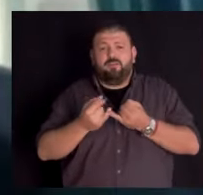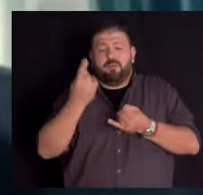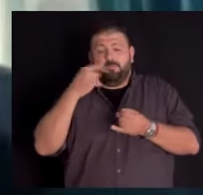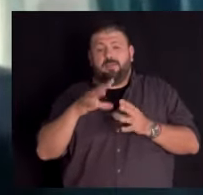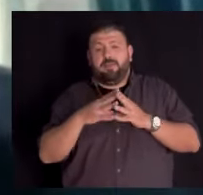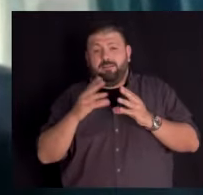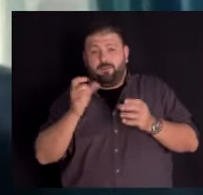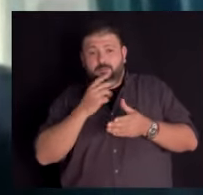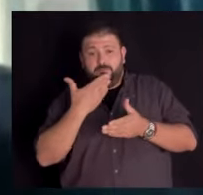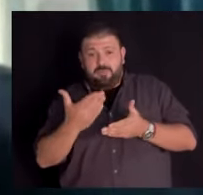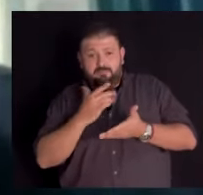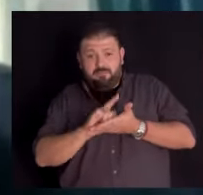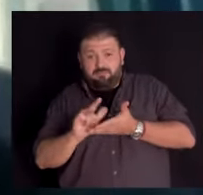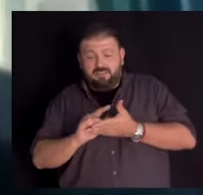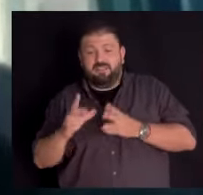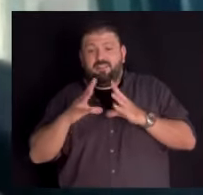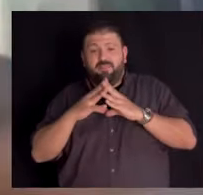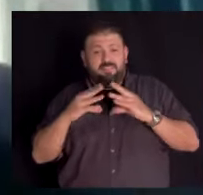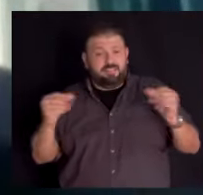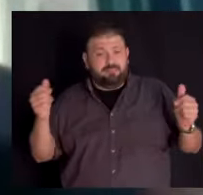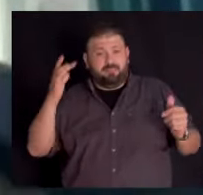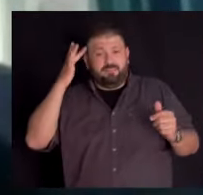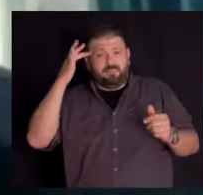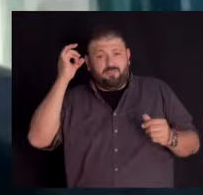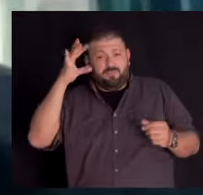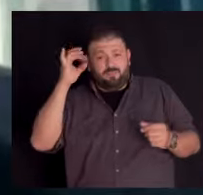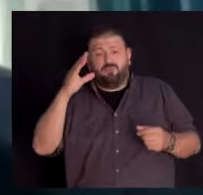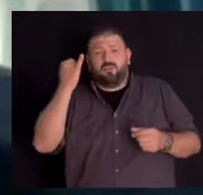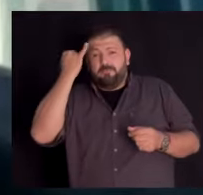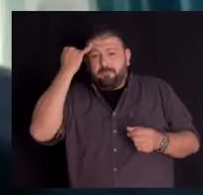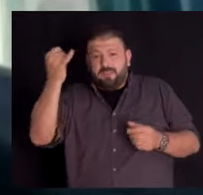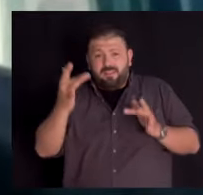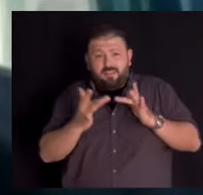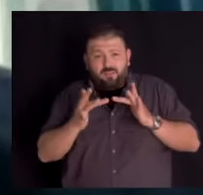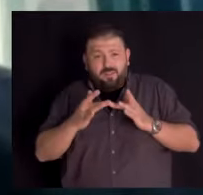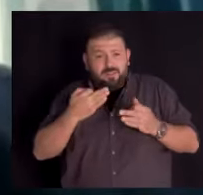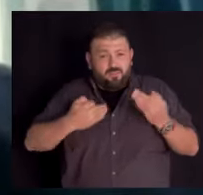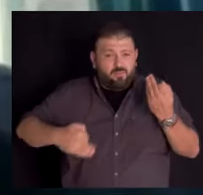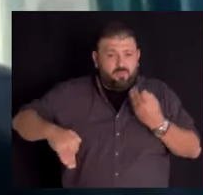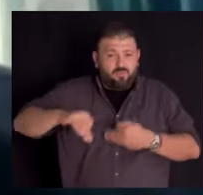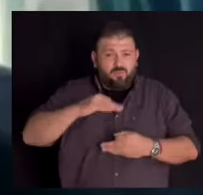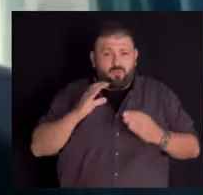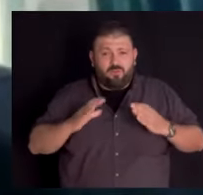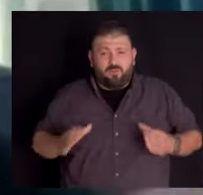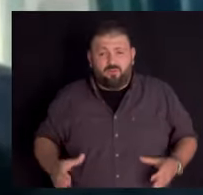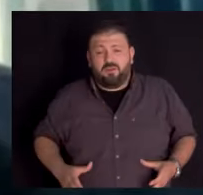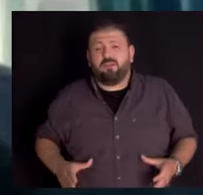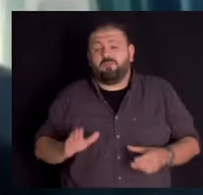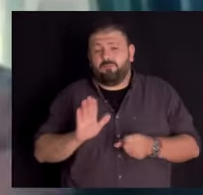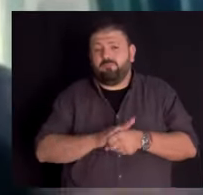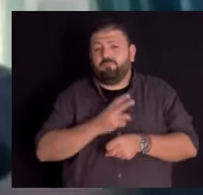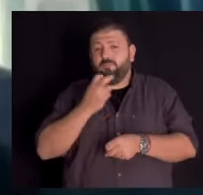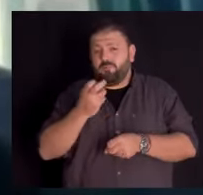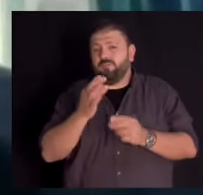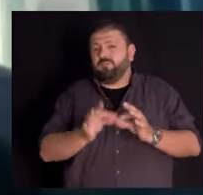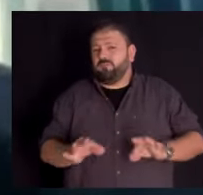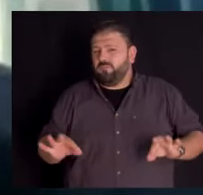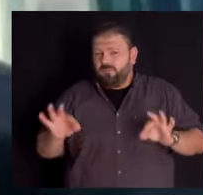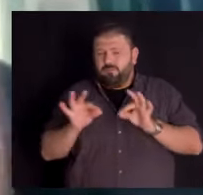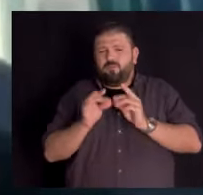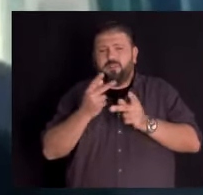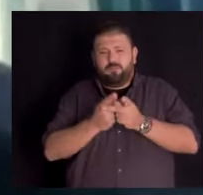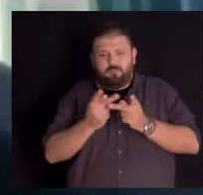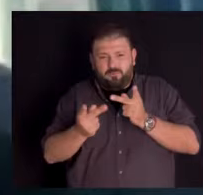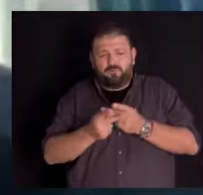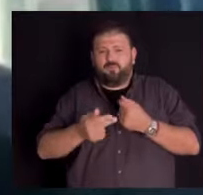migraña. Imagínense cómo todo está conectado y es bien importante tomar los productos e irlos mezclando. Y qué